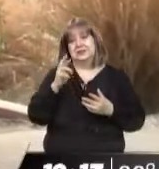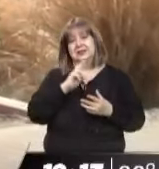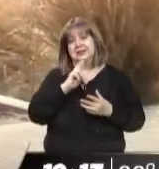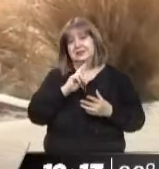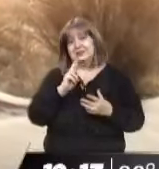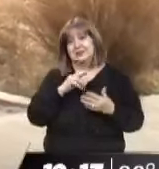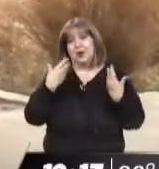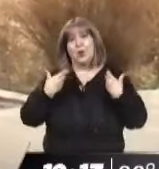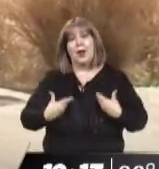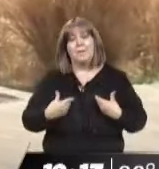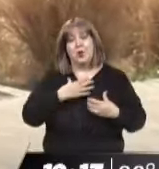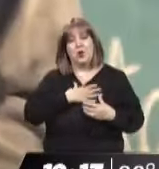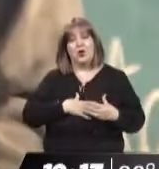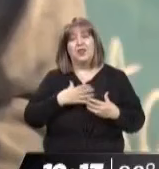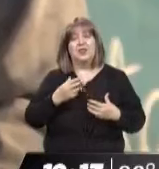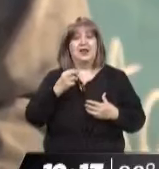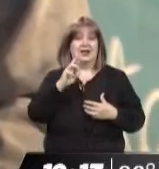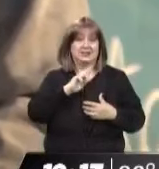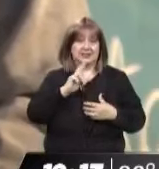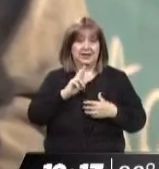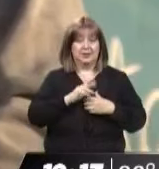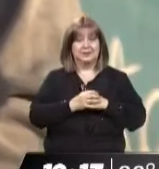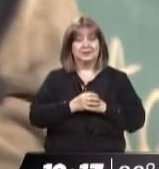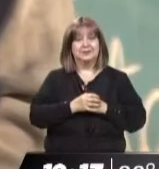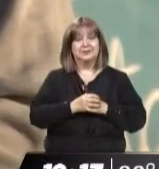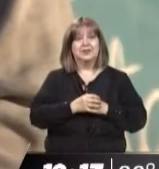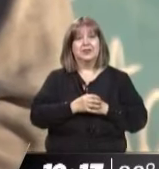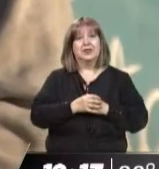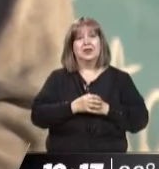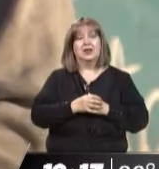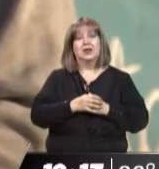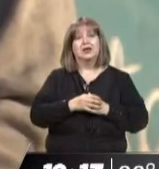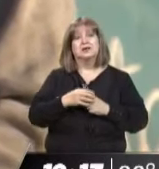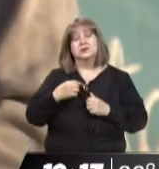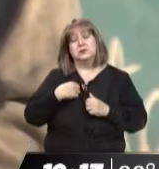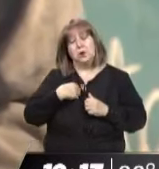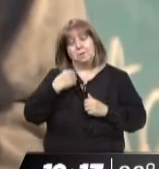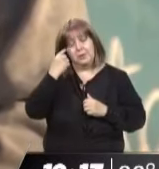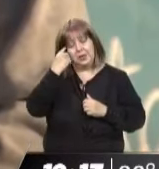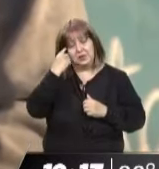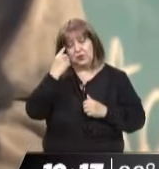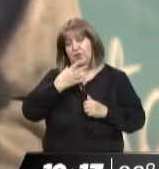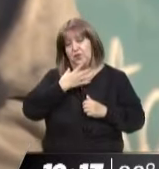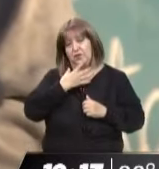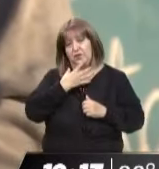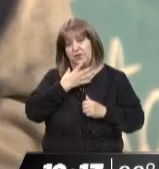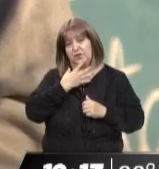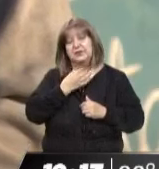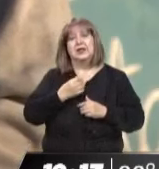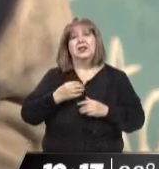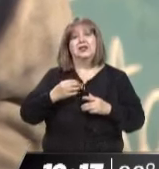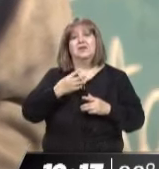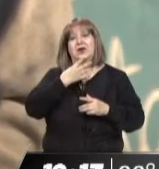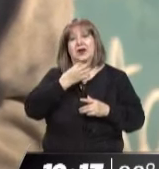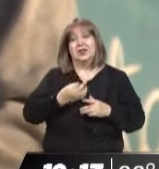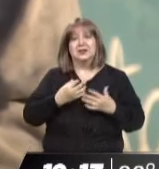dónde quedaron los restos de Abigail. No quiero creer que es verdad, pero el paso del tiempo me